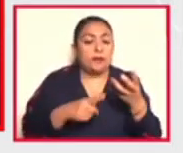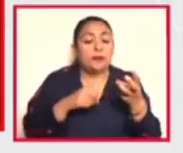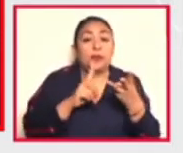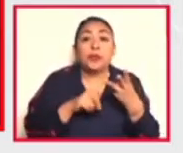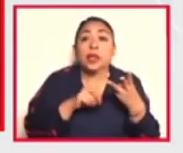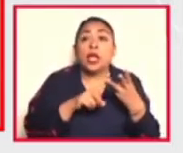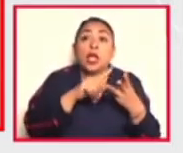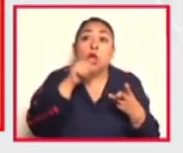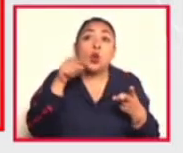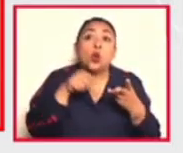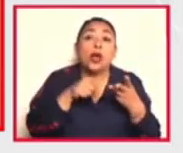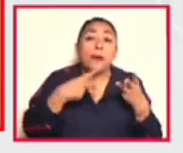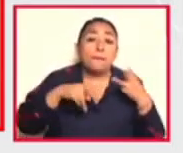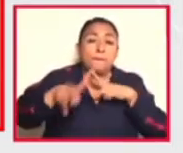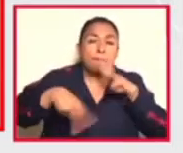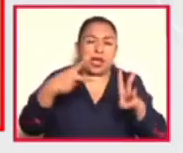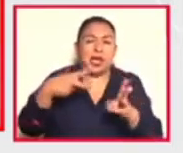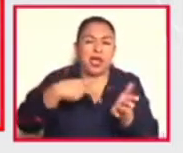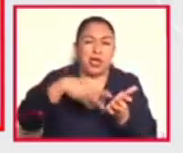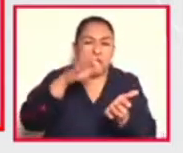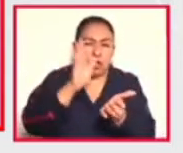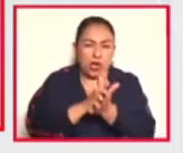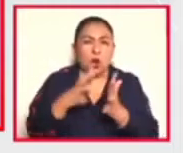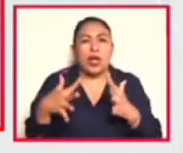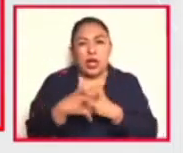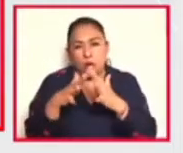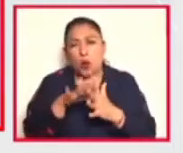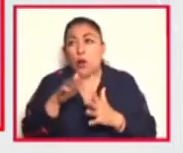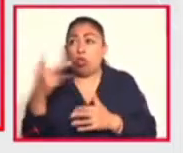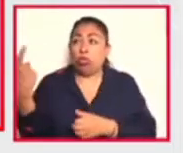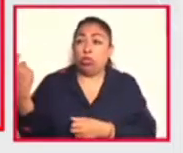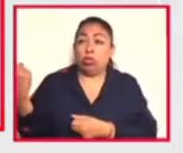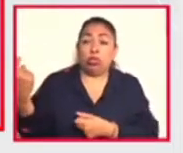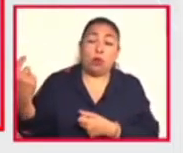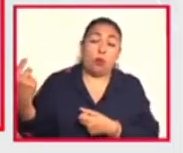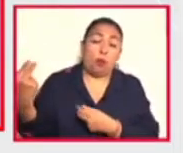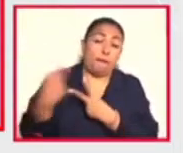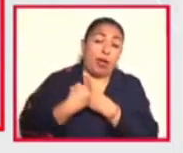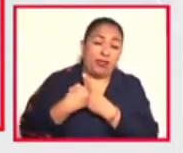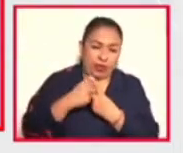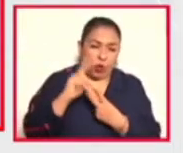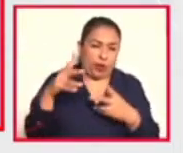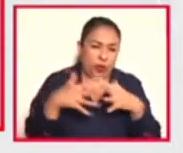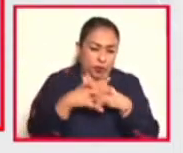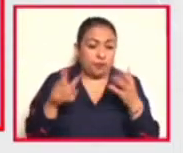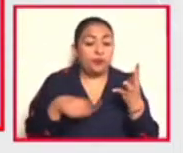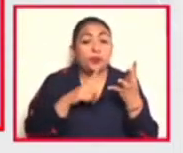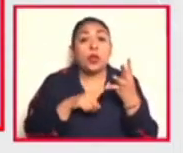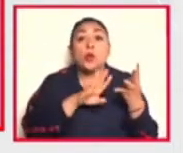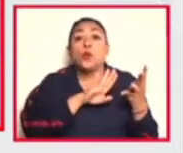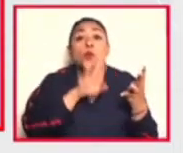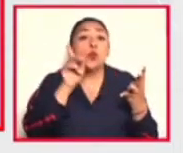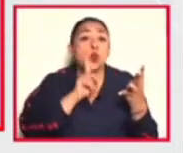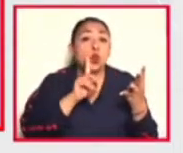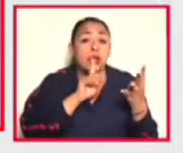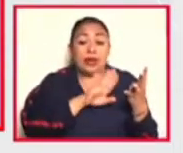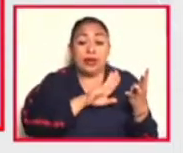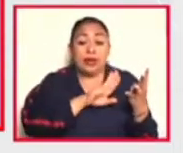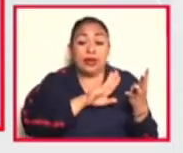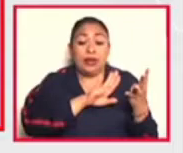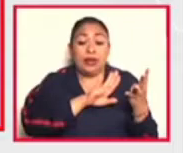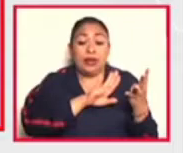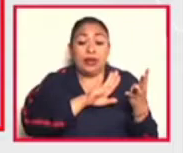los héroes, que son los guerreros muertos en sacrificio, las mujeres que dan a luz, que mueren dando a luz, y